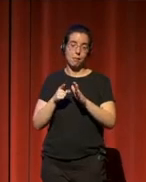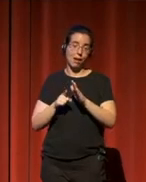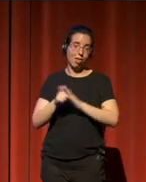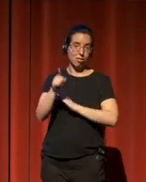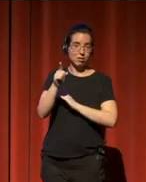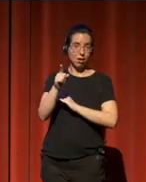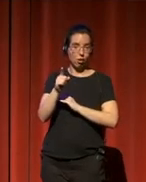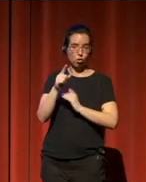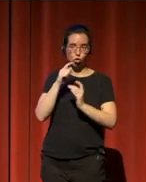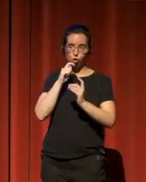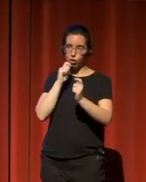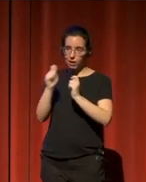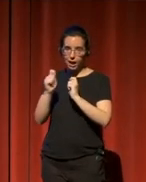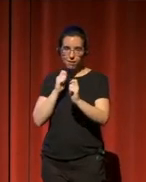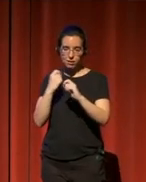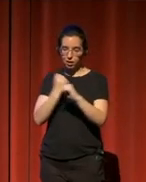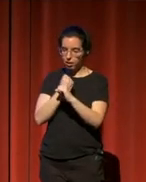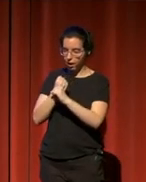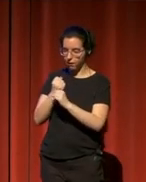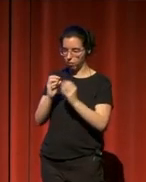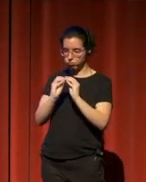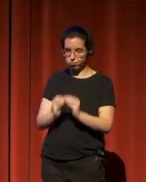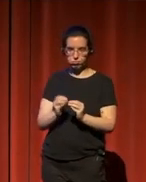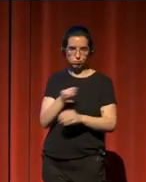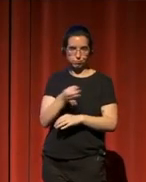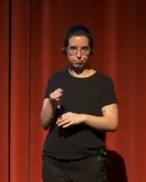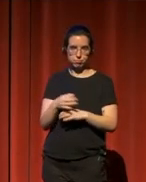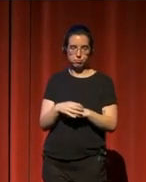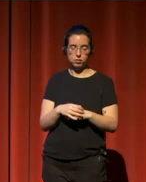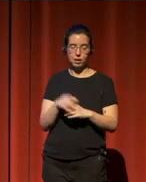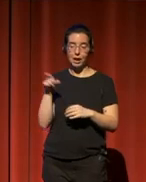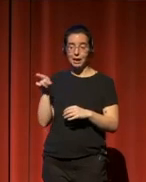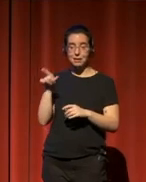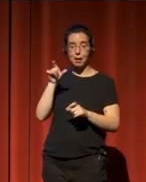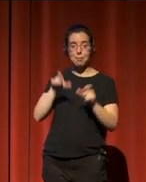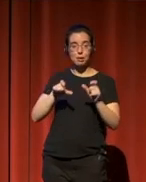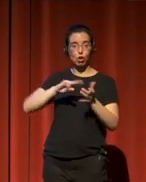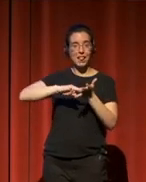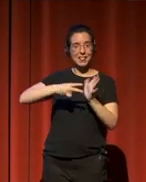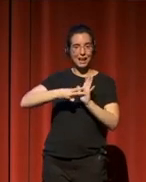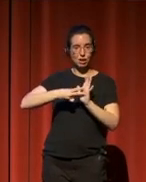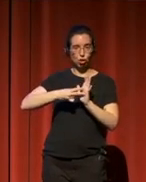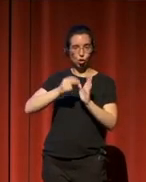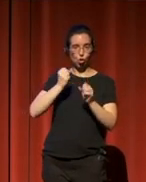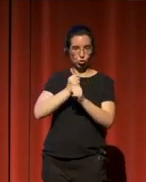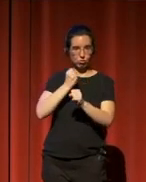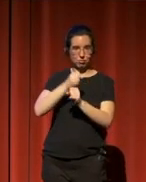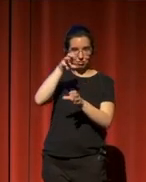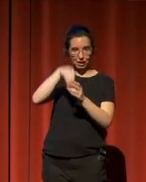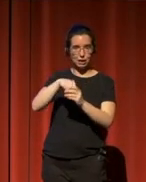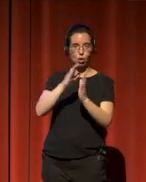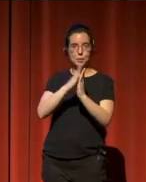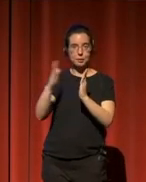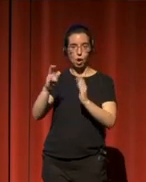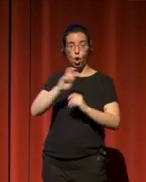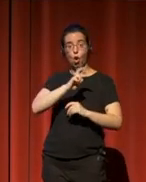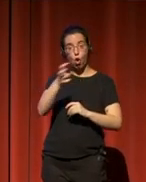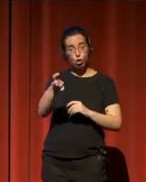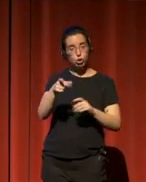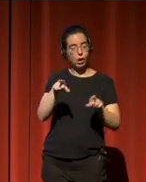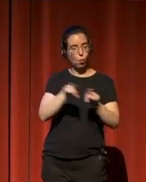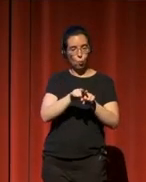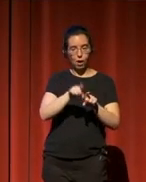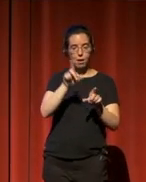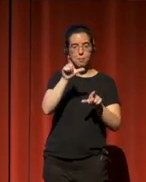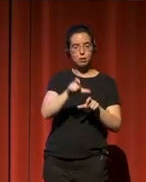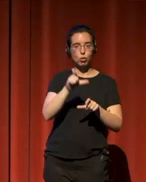de las entrevistas y del trabajo de campo Esta es la de personal técnico bibliotecario hay otra igual para las personas